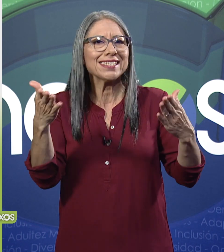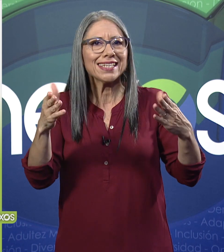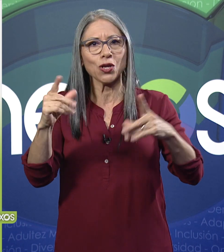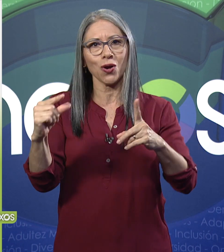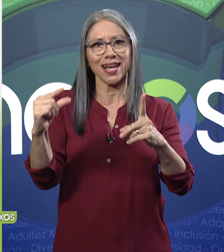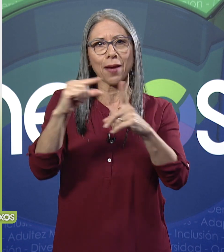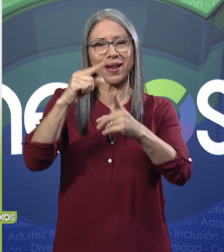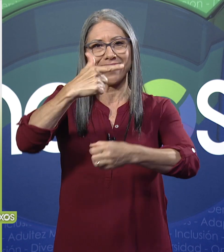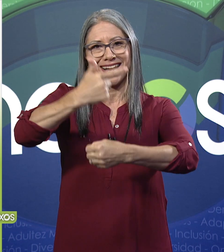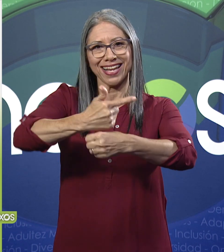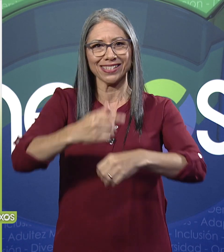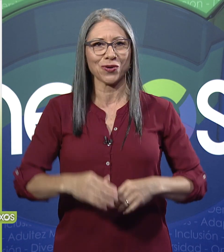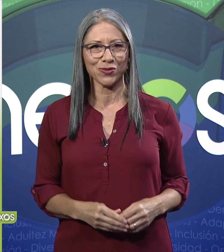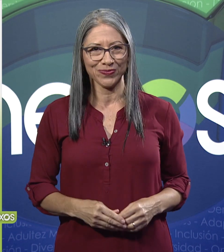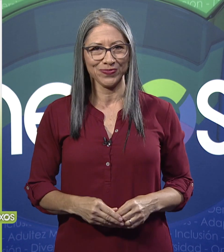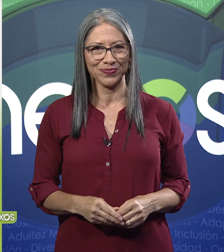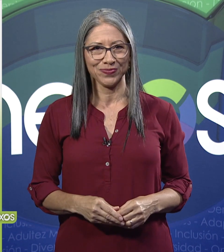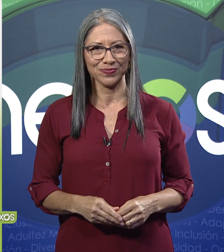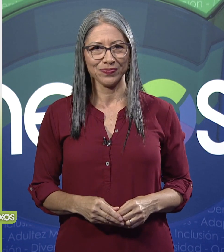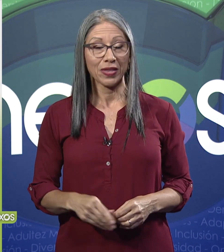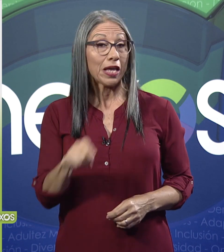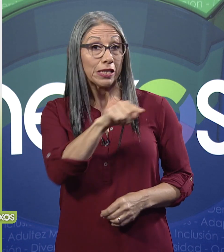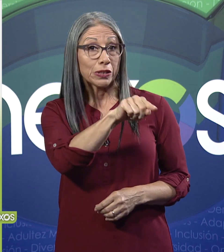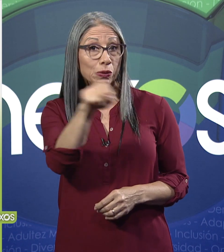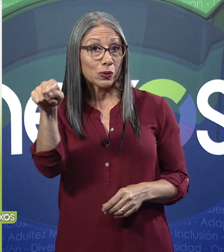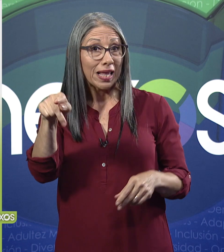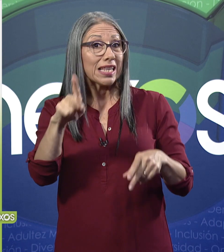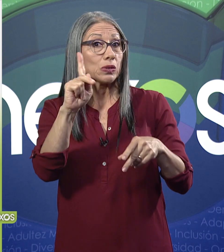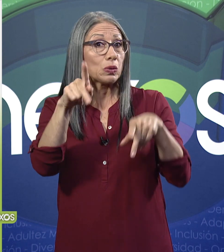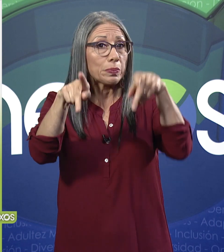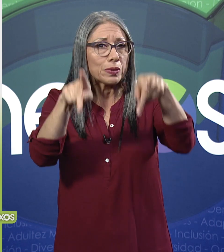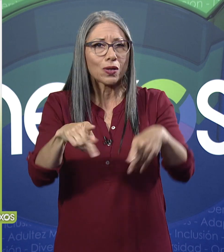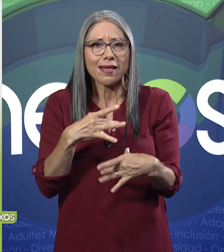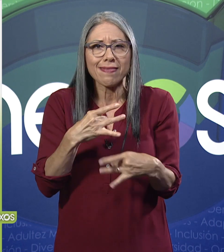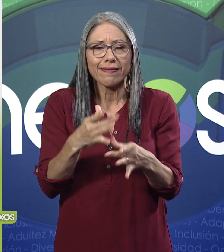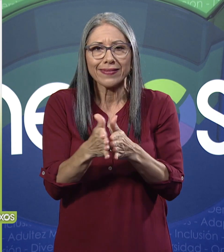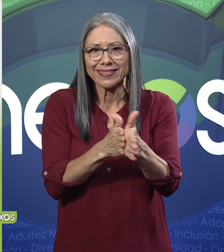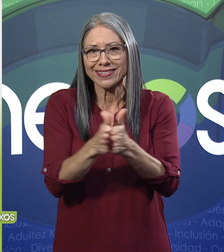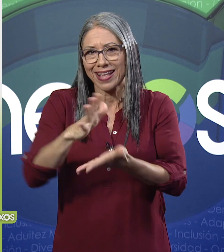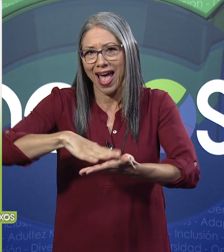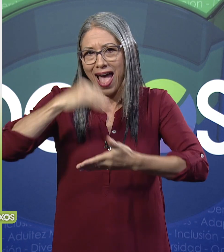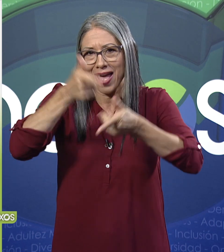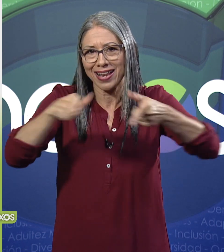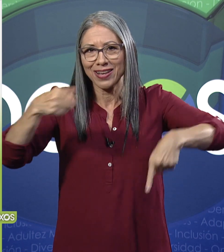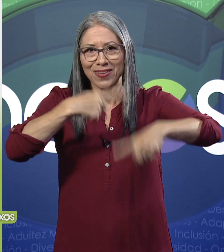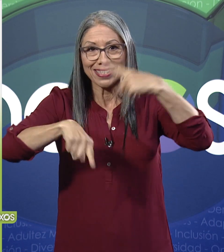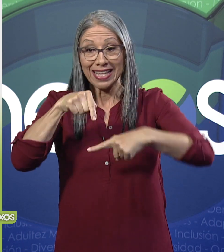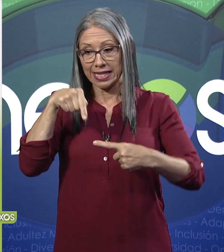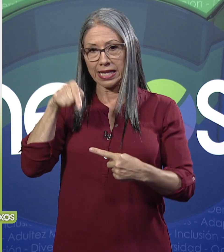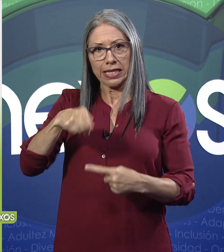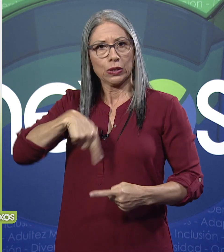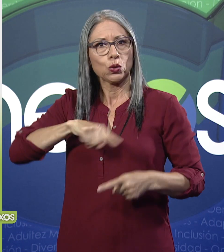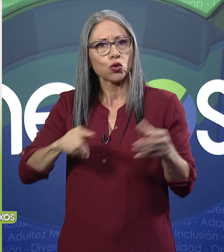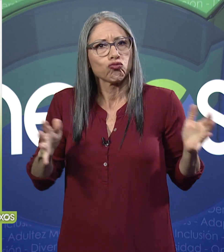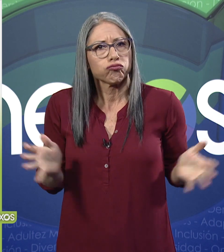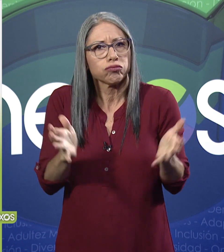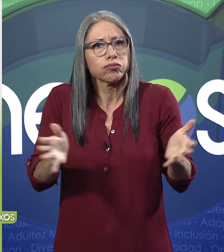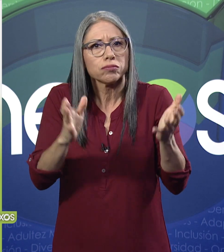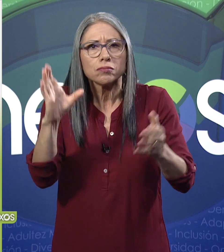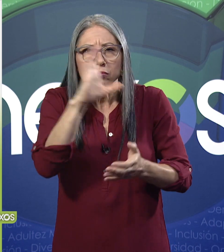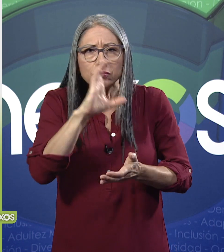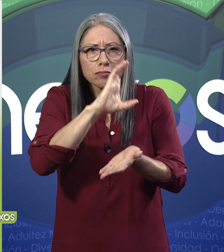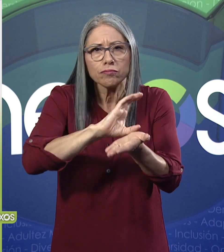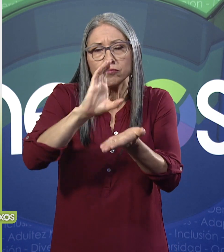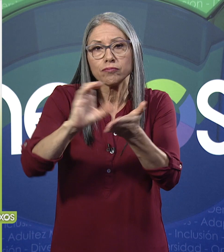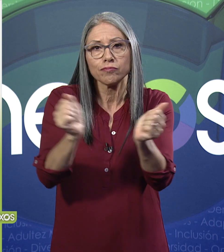de nuestra sección La Palabra en Lesco. Si usted es de las personas que tiene interés en aprender lengua de señas, en Nexus le incentivamos a buscar cursos